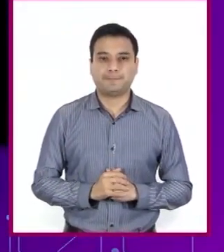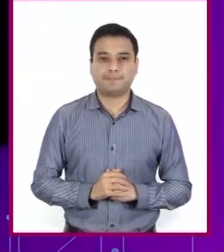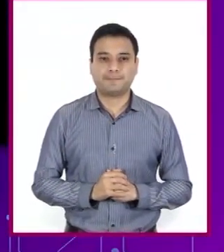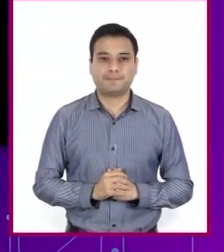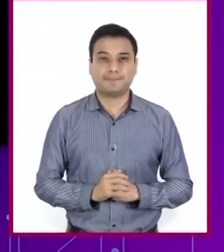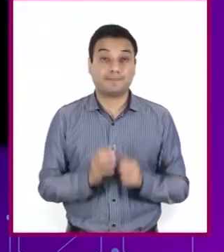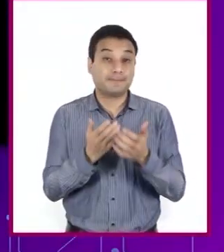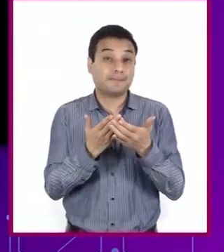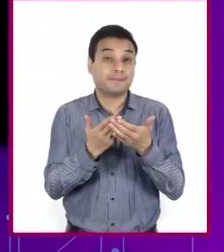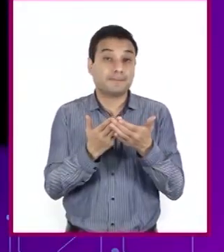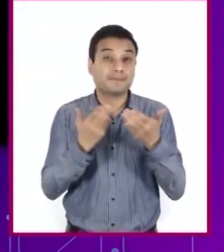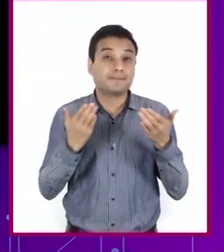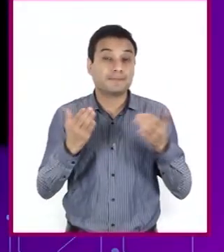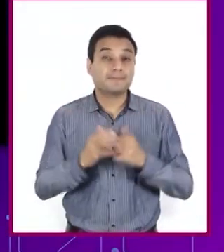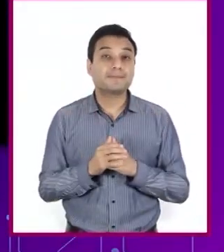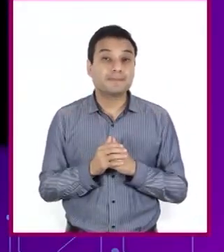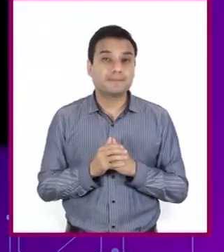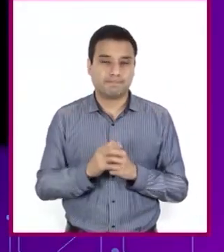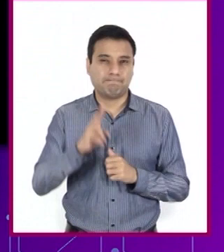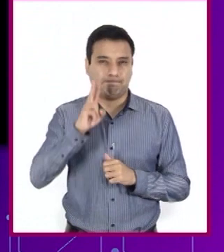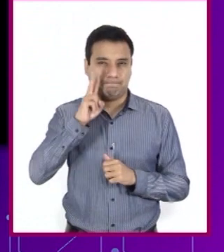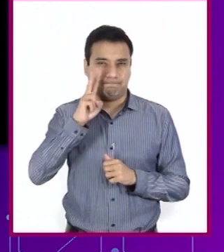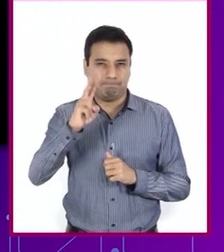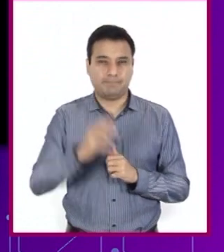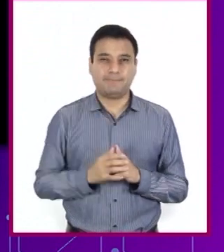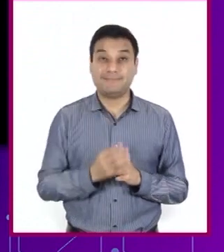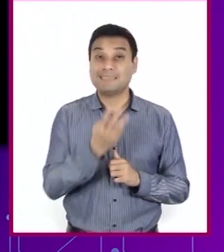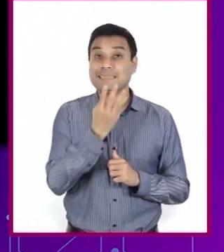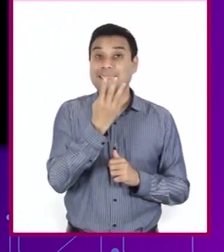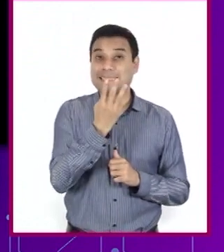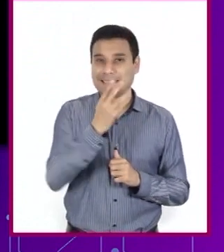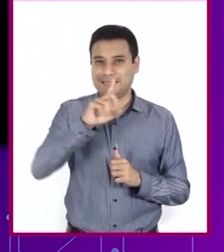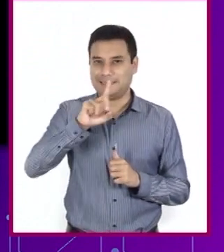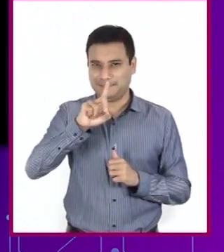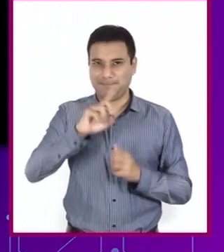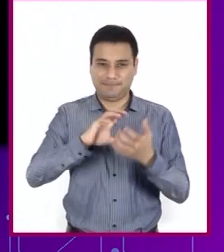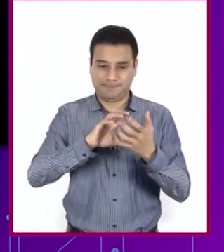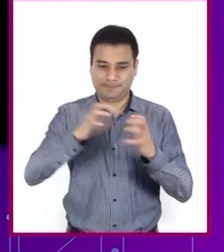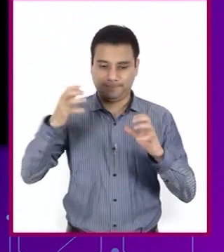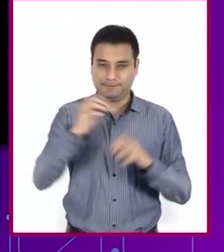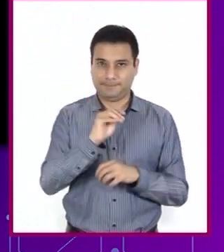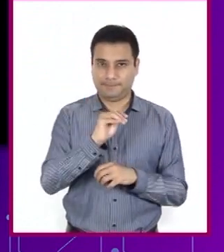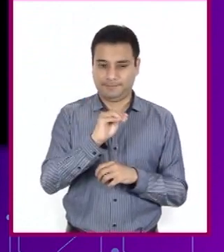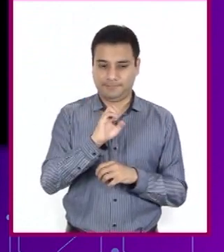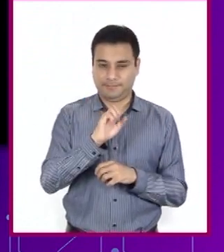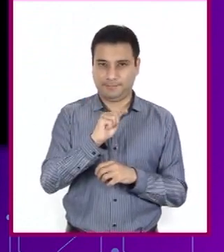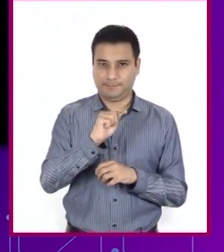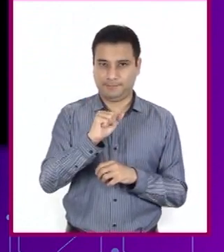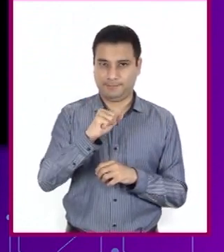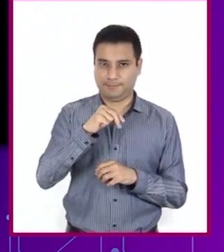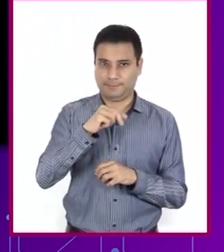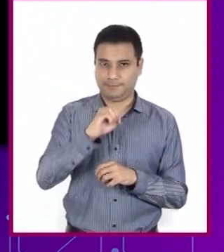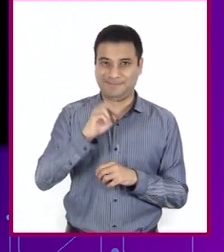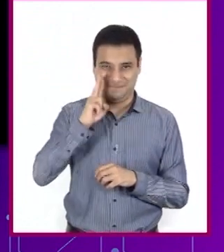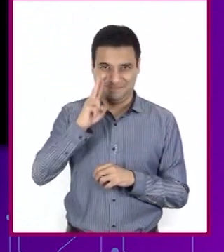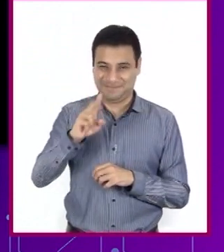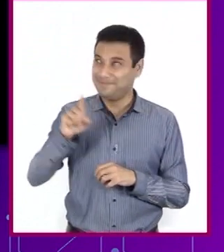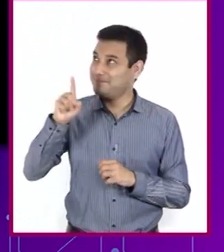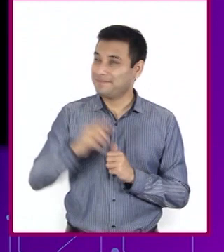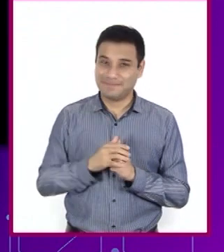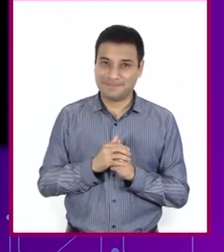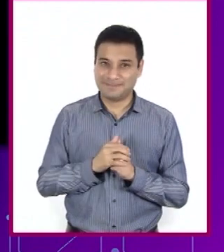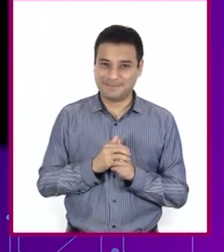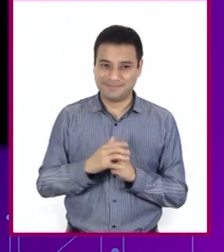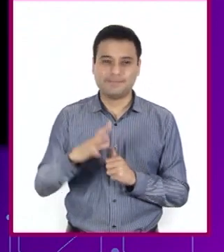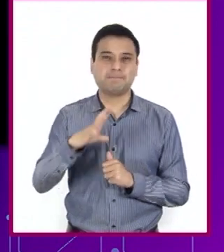Ahora finalmente vamos a ver la forma tridimensional de la molécula de metano. Podemos observar en el centro el átomo